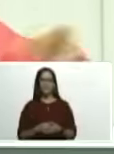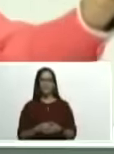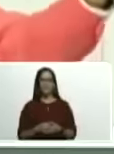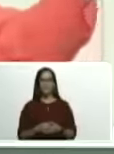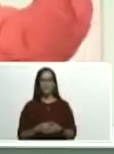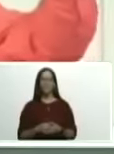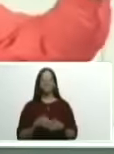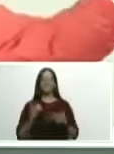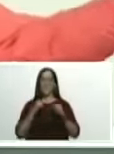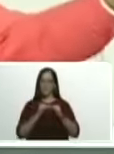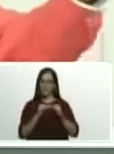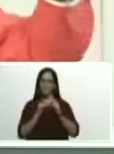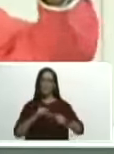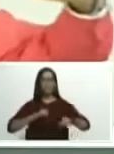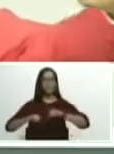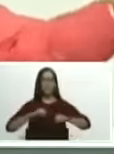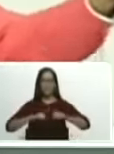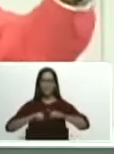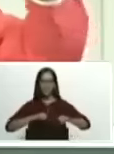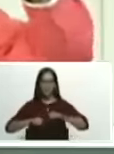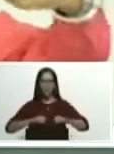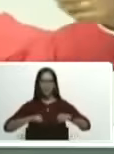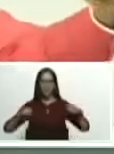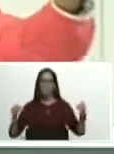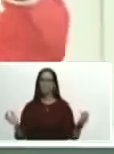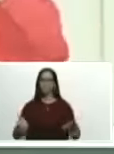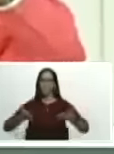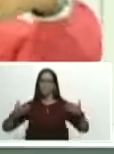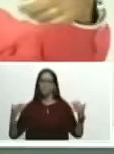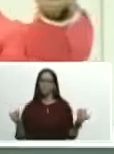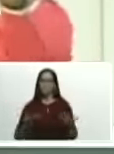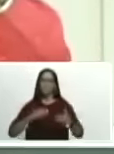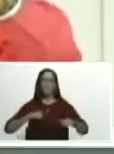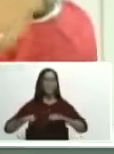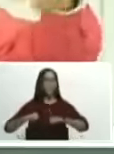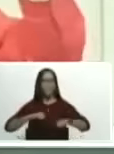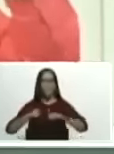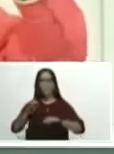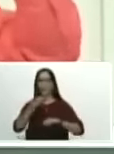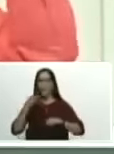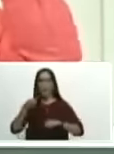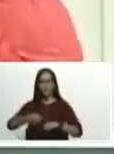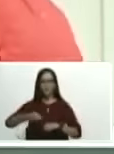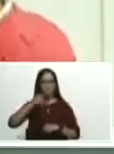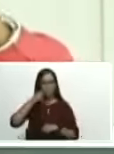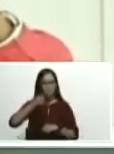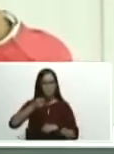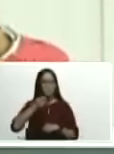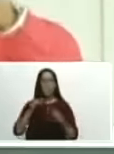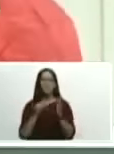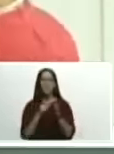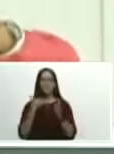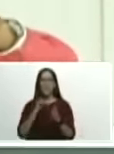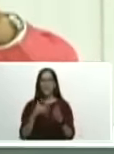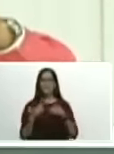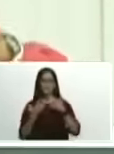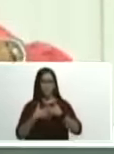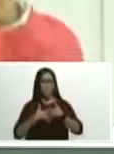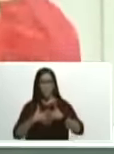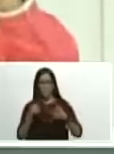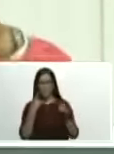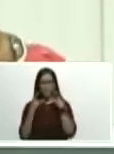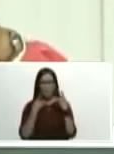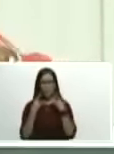Y hay que seguir moviéndola, buscando, metiendo la lupa, y donde hay una planta que